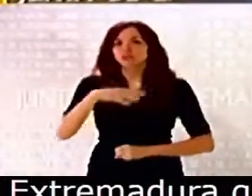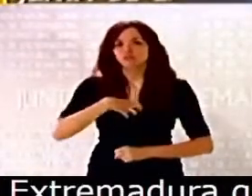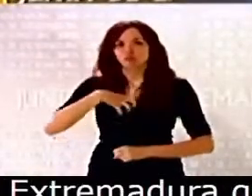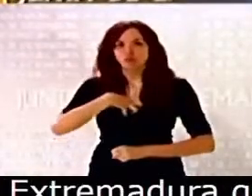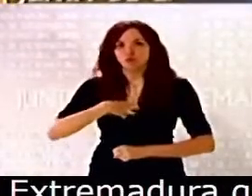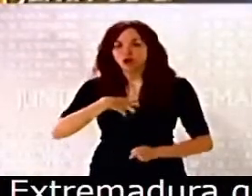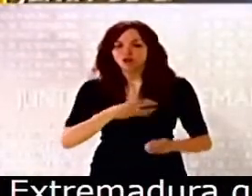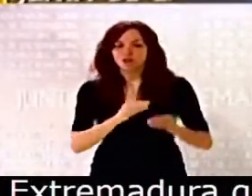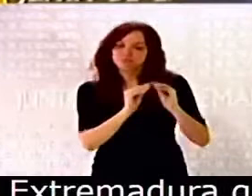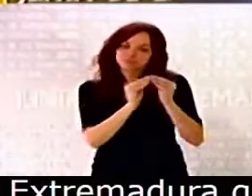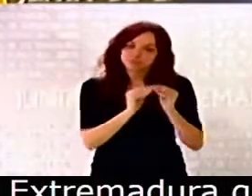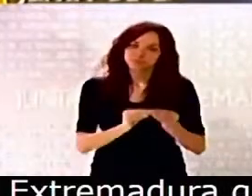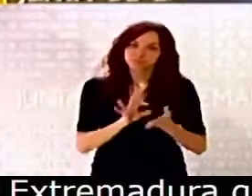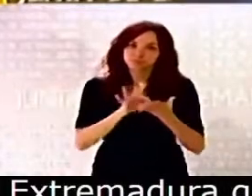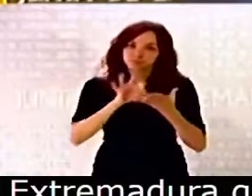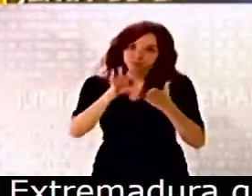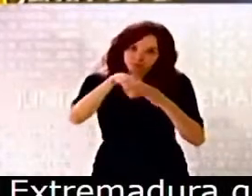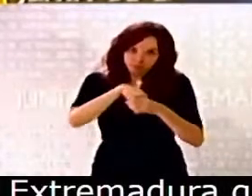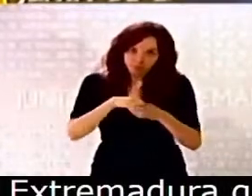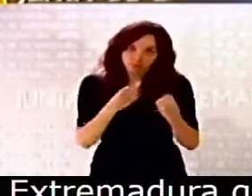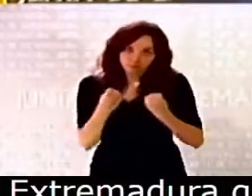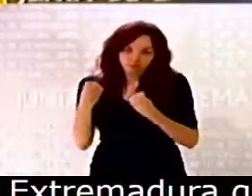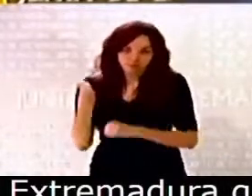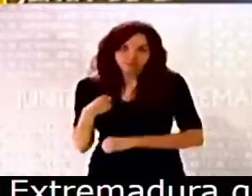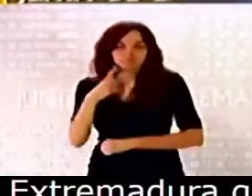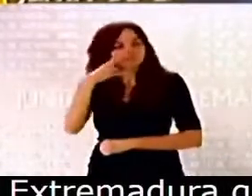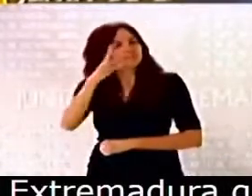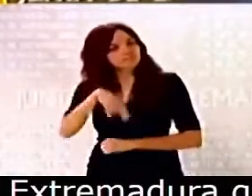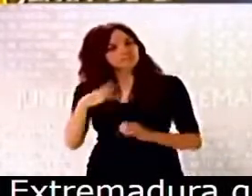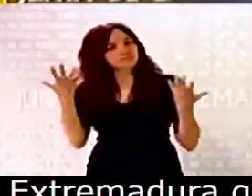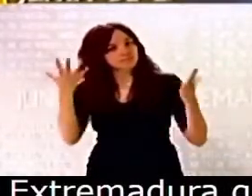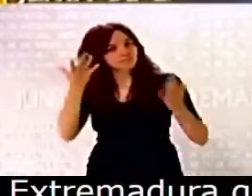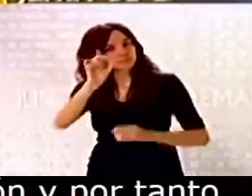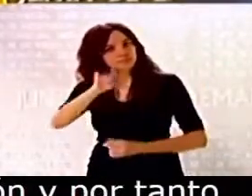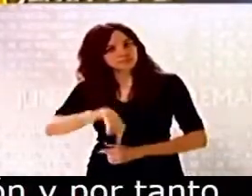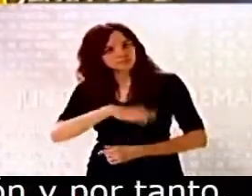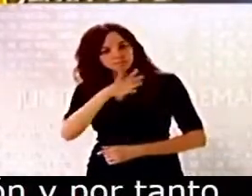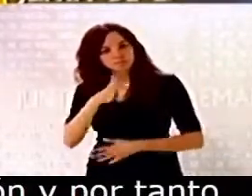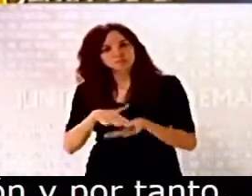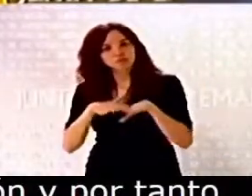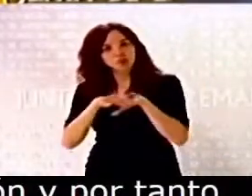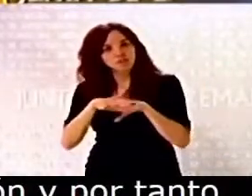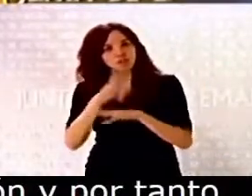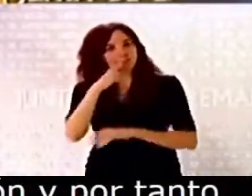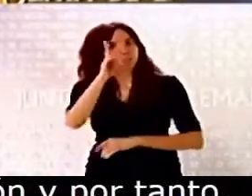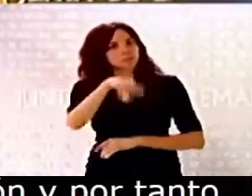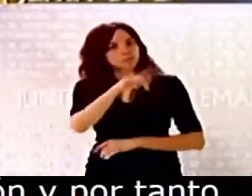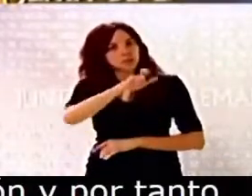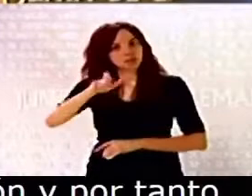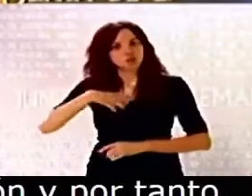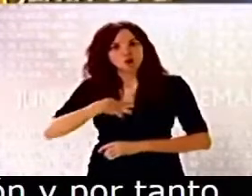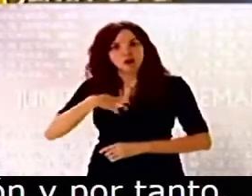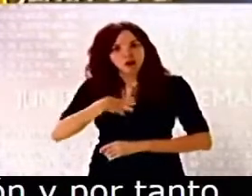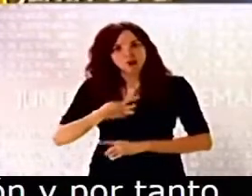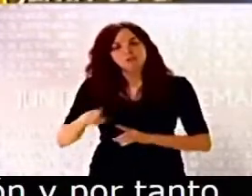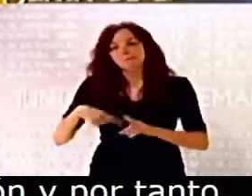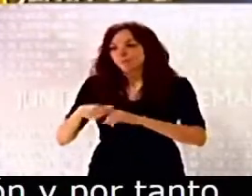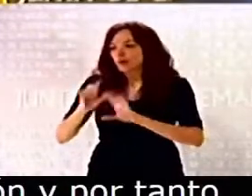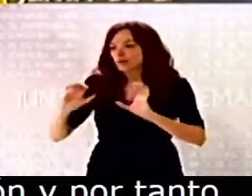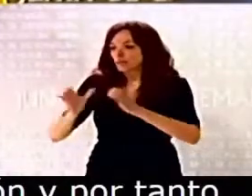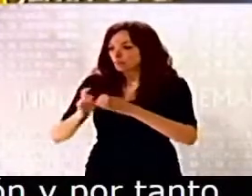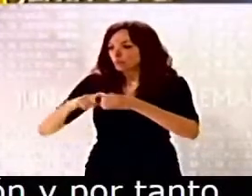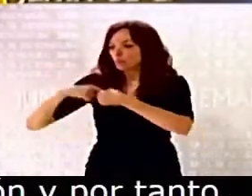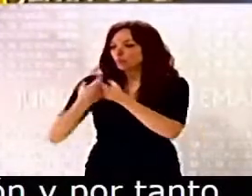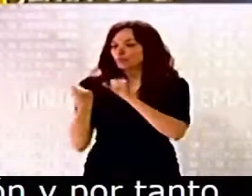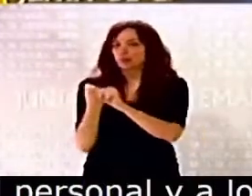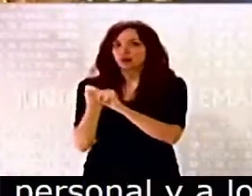servicios que tiene esta Administración y, por tanto, también el reconocimiento del Ejecutivo Regional a nuestro propio personal y a los equipos que forman parte